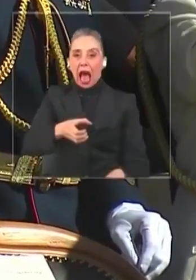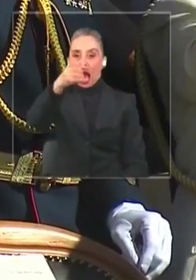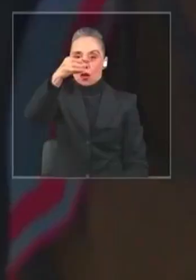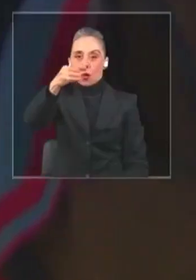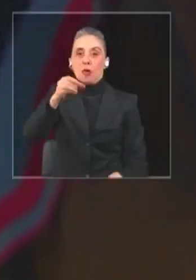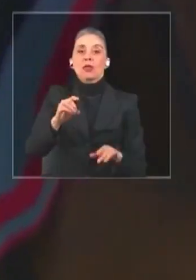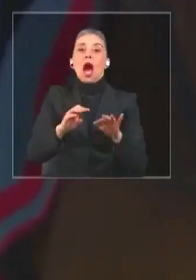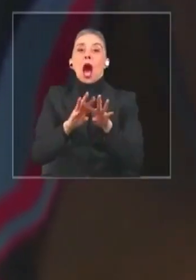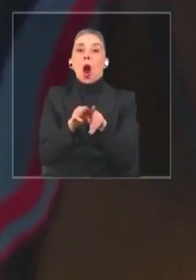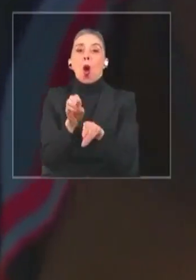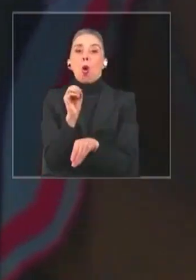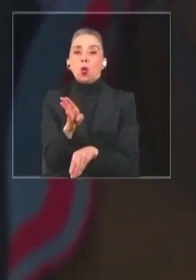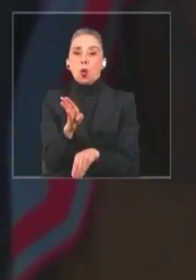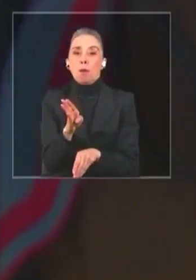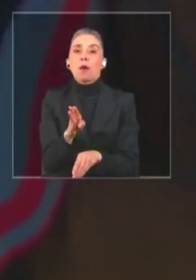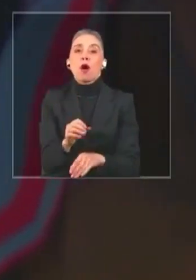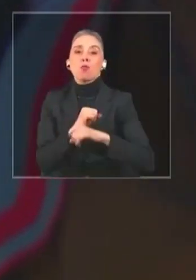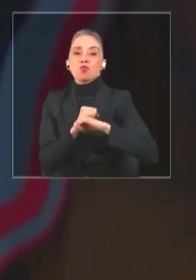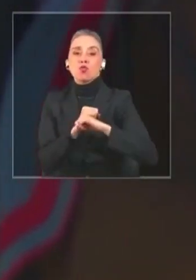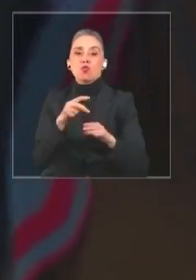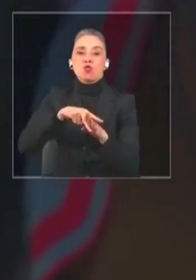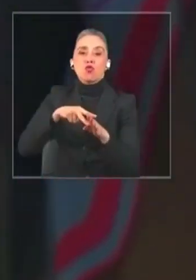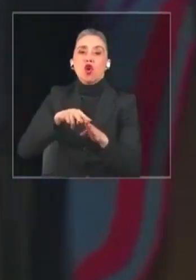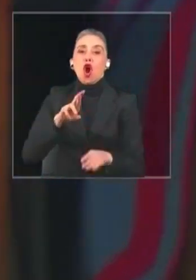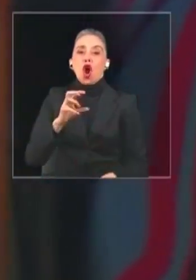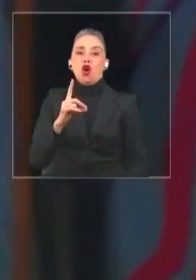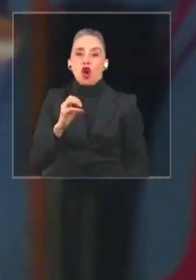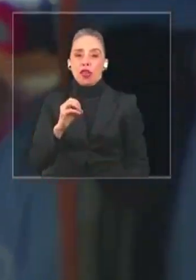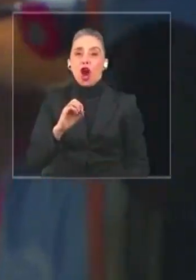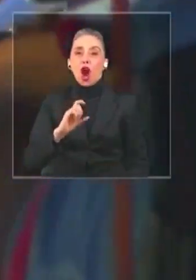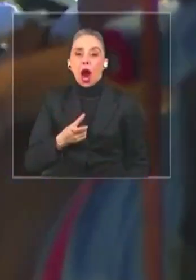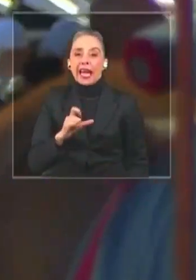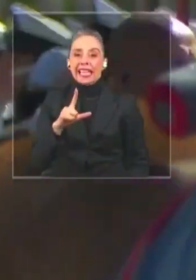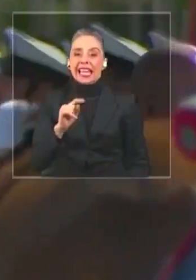rodeo Gil Letelier con varias agrupaciones cuequeras de diversos lugares de la región metropolitana.